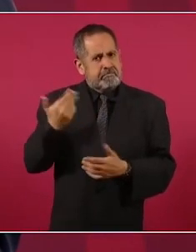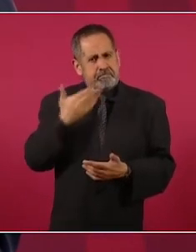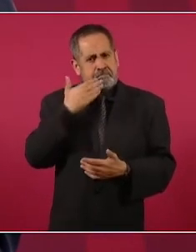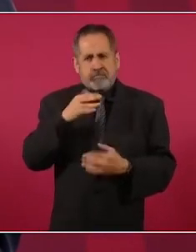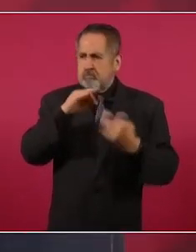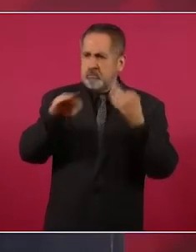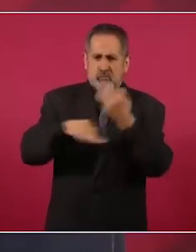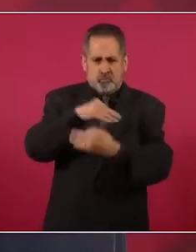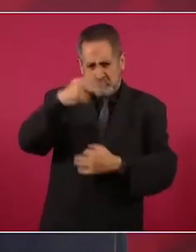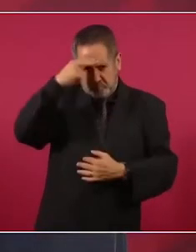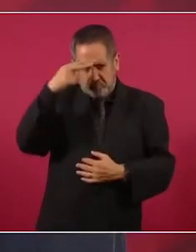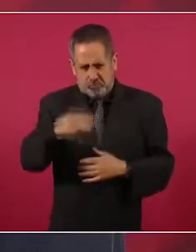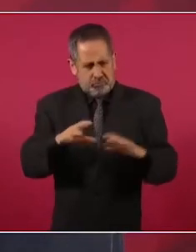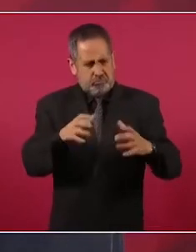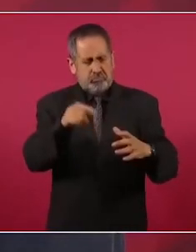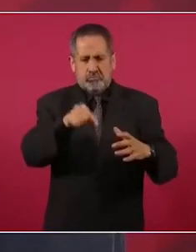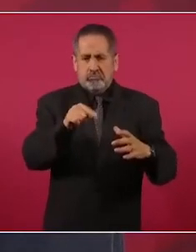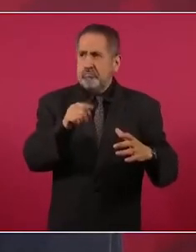todos,